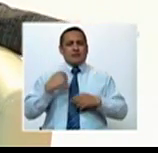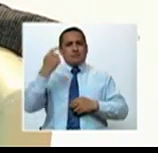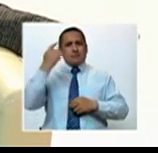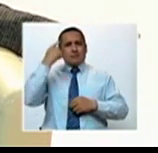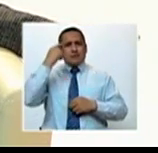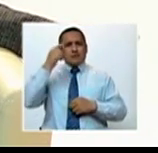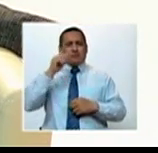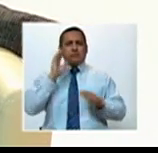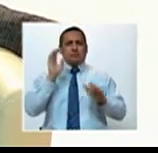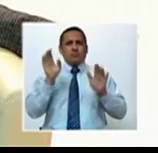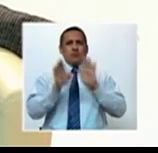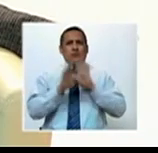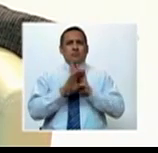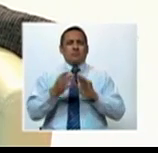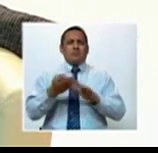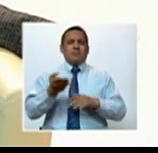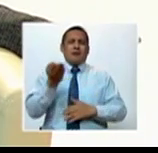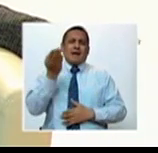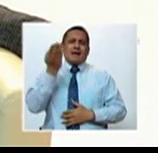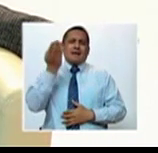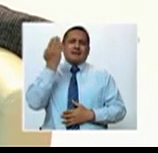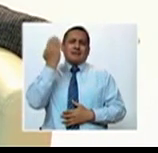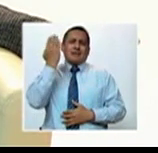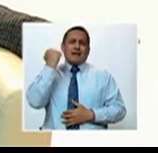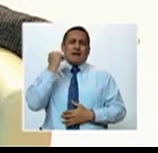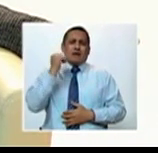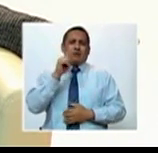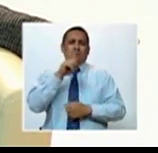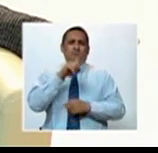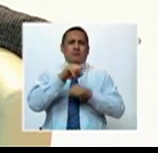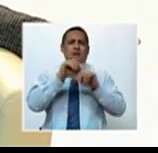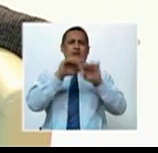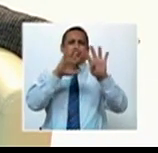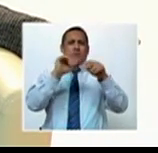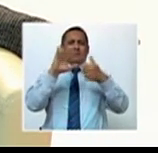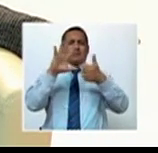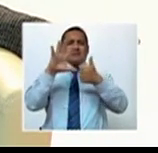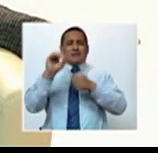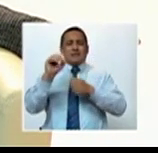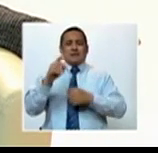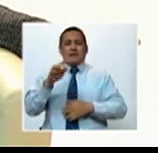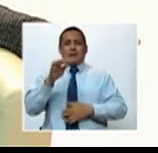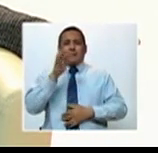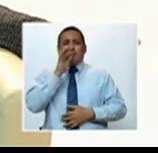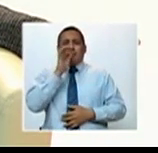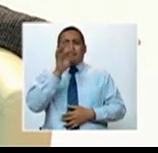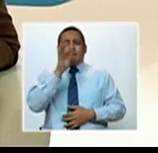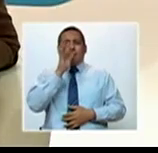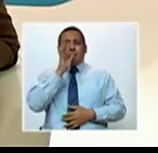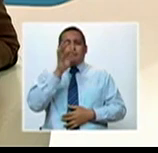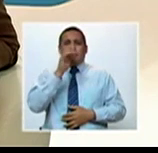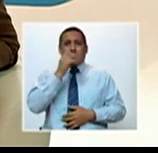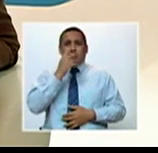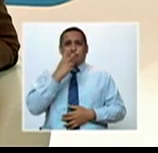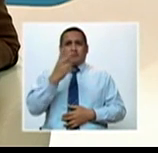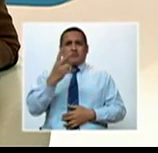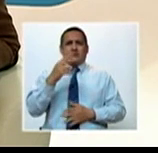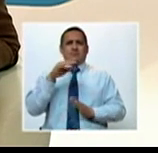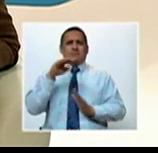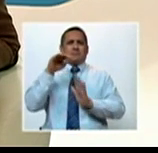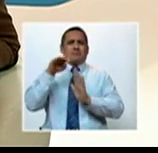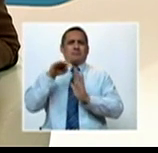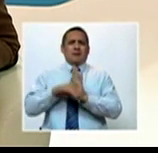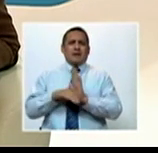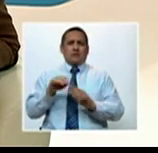que fumaban los hippies en la época del 60, por ejemplo. Eso es importante decirlo, Ajá.